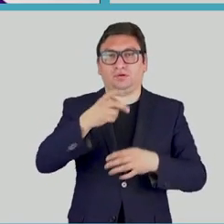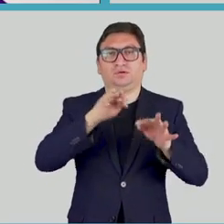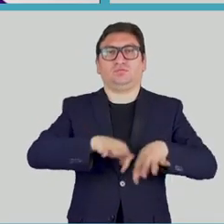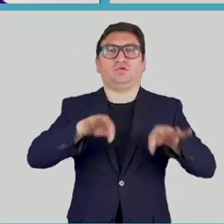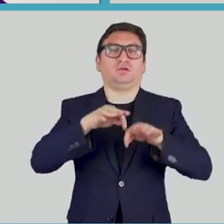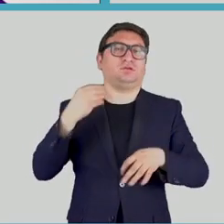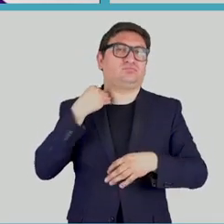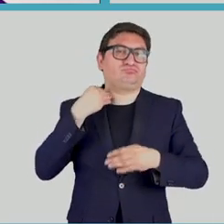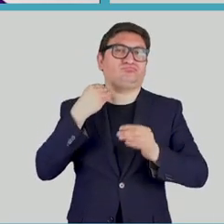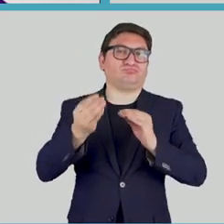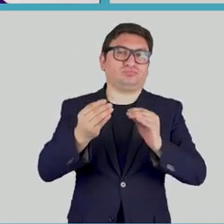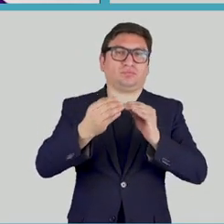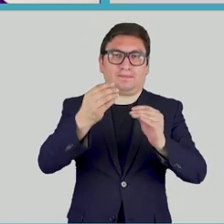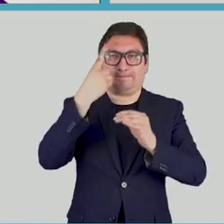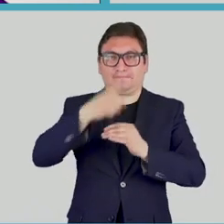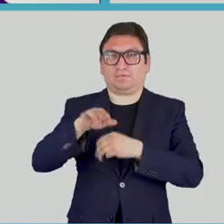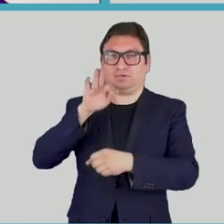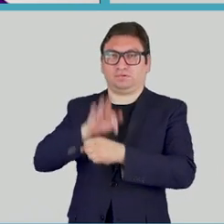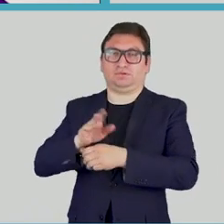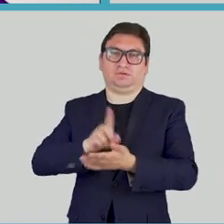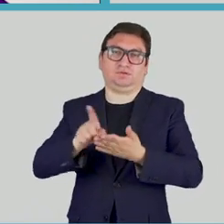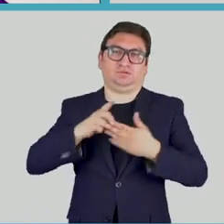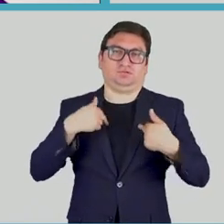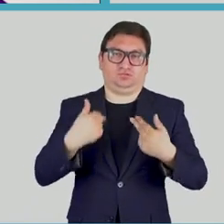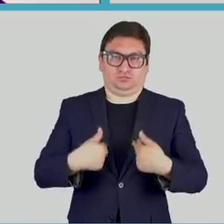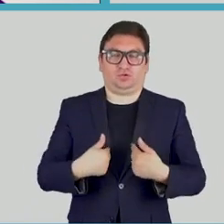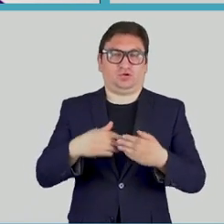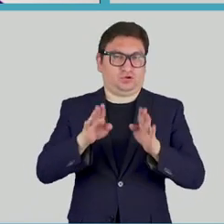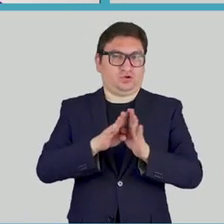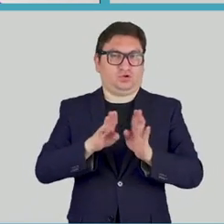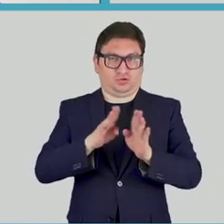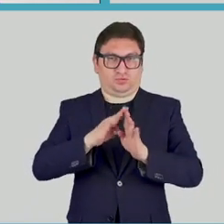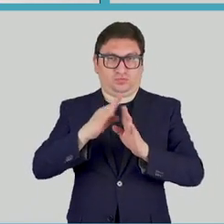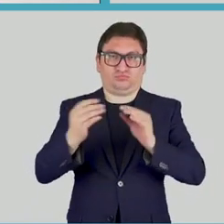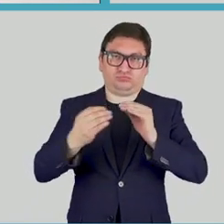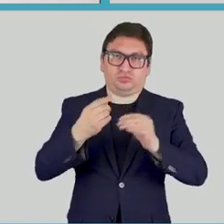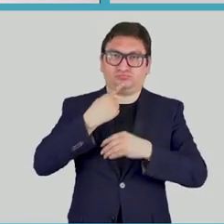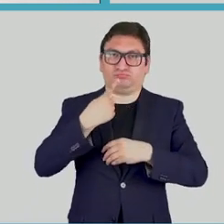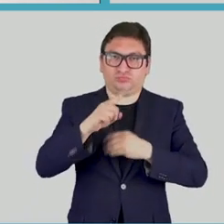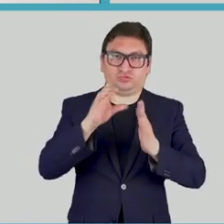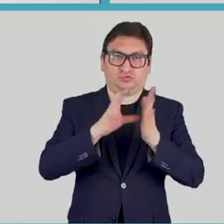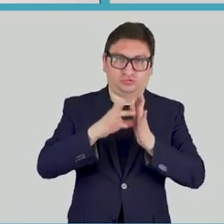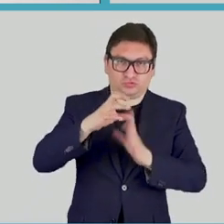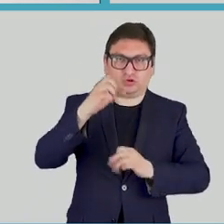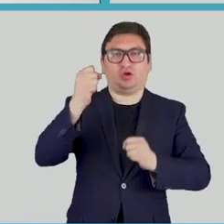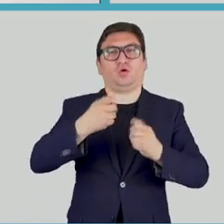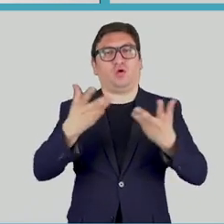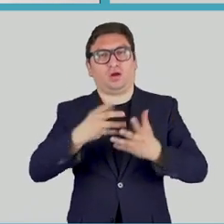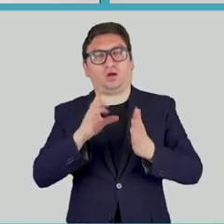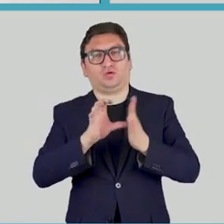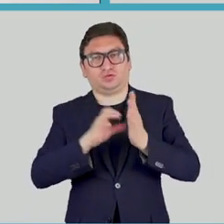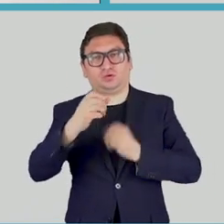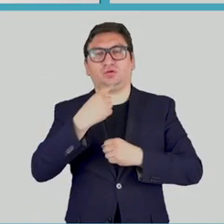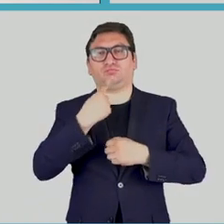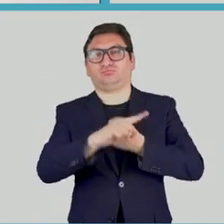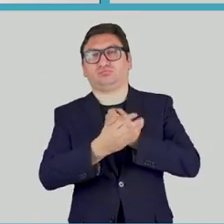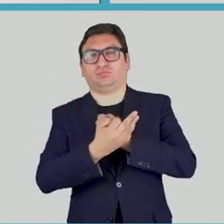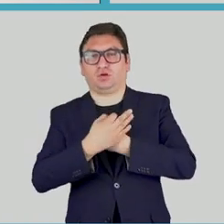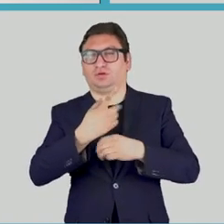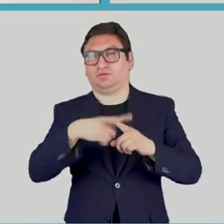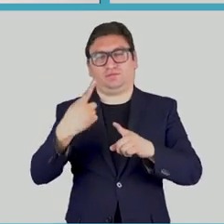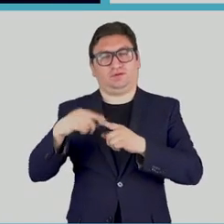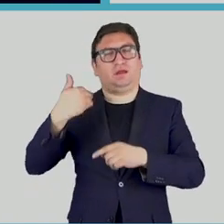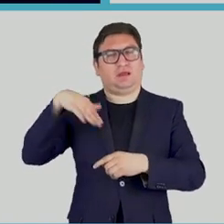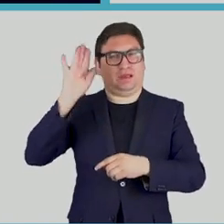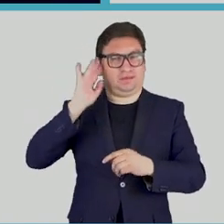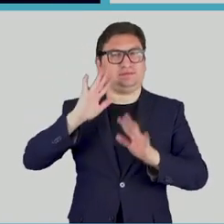de recurrir a veces al litigio estratégico para la defensa de ciertos derechos humanos mediante controversias constitucionales acciones de inconstitucionalidad de juicios de Amparo